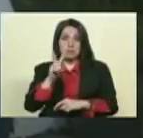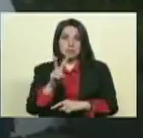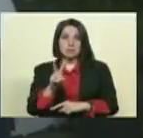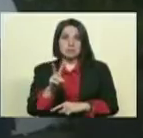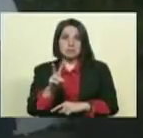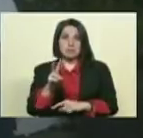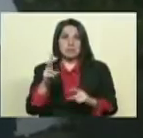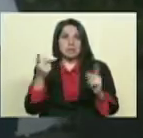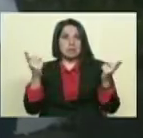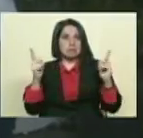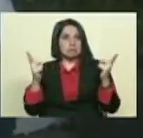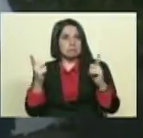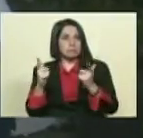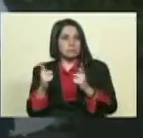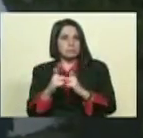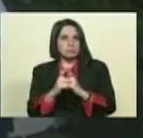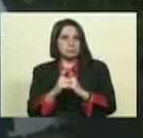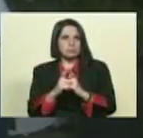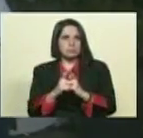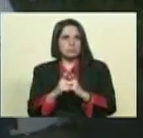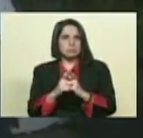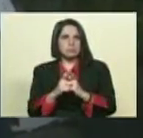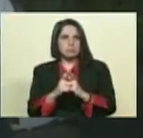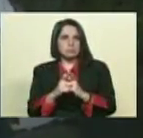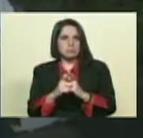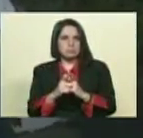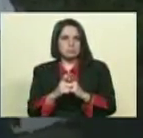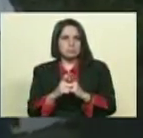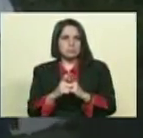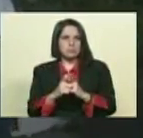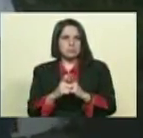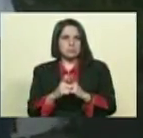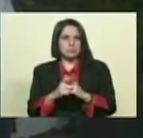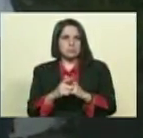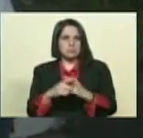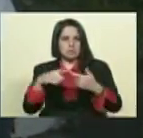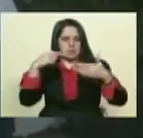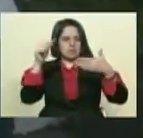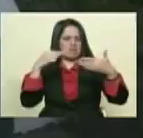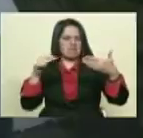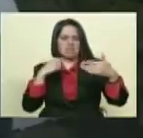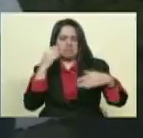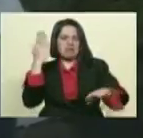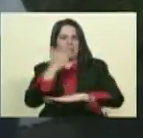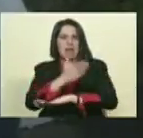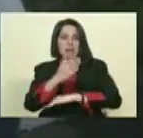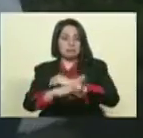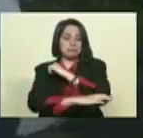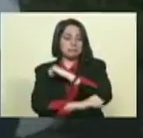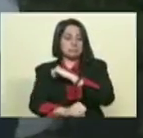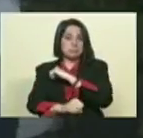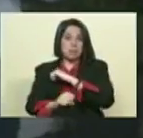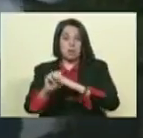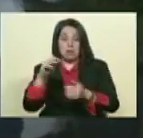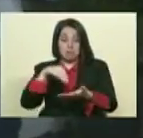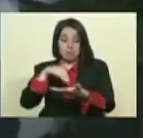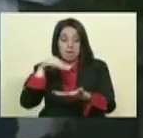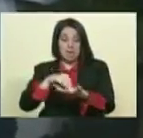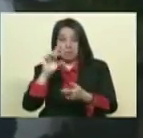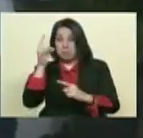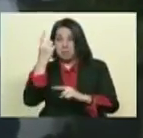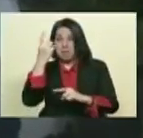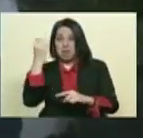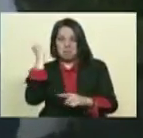la disminución drástica de los indicadores delictivos del Estado Miranda. Miranda, que ha estado siempre en los primeros lugares, como le decía,